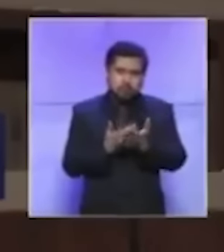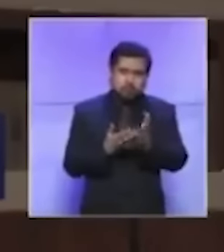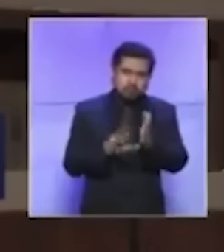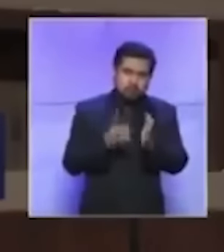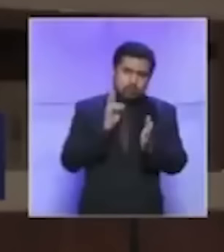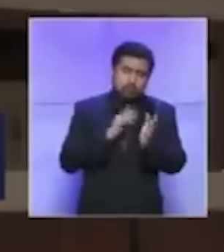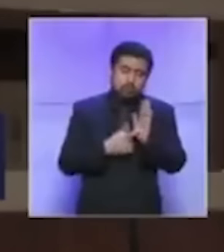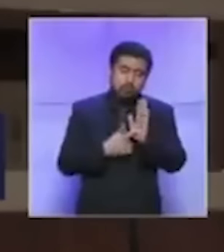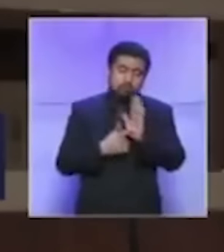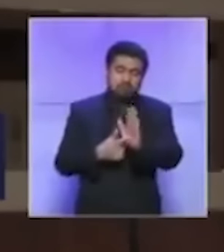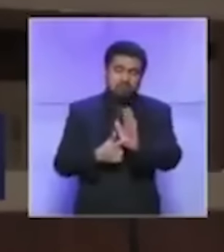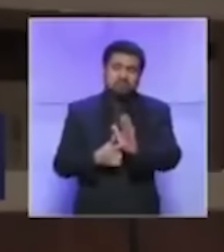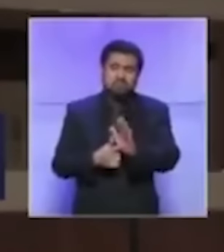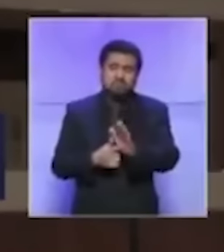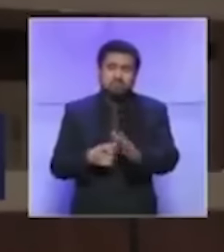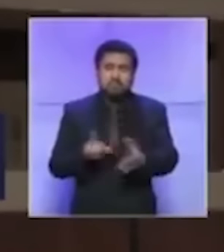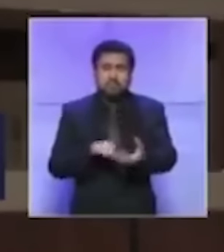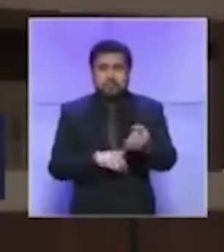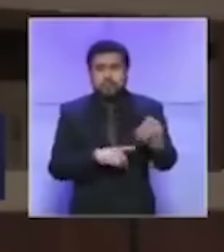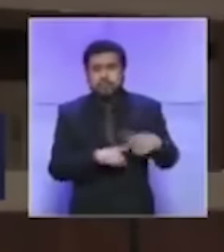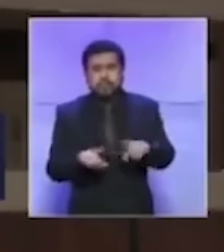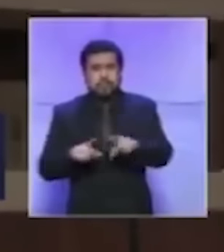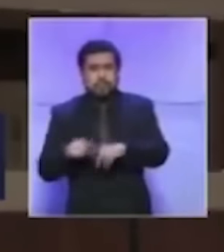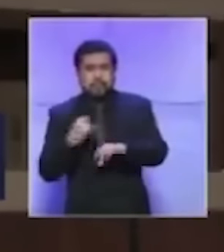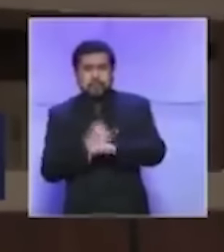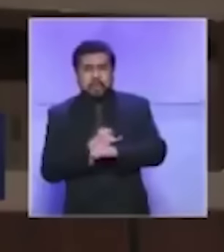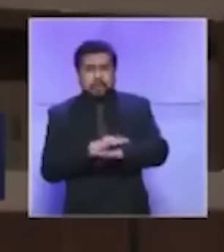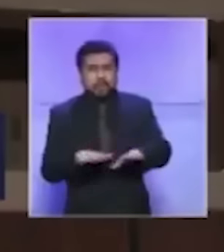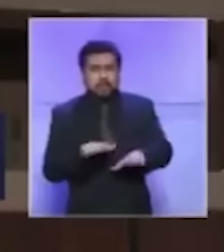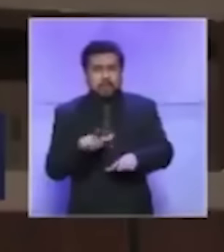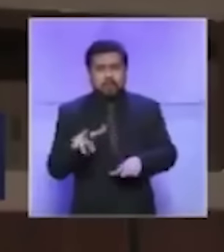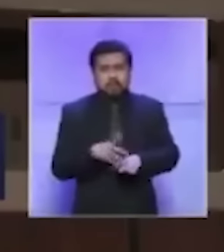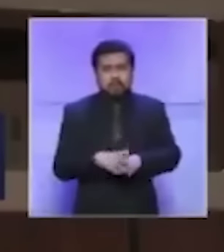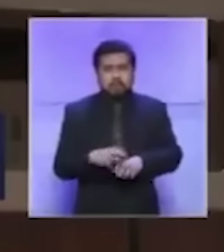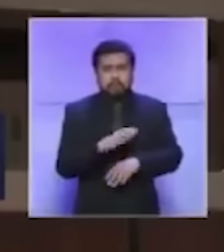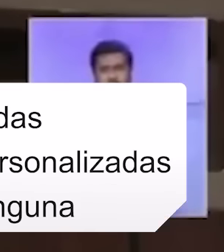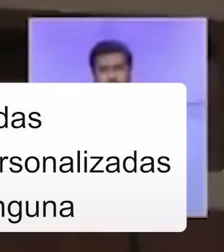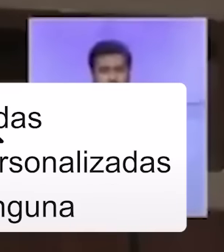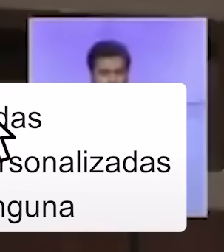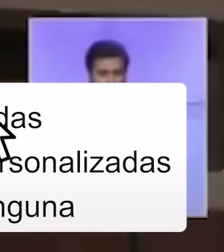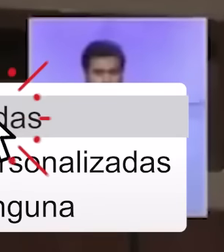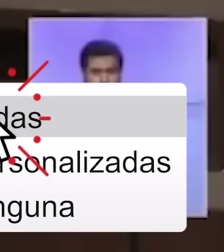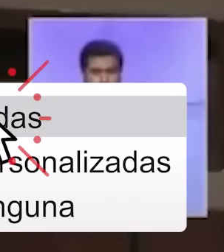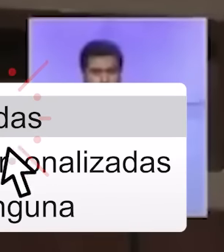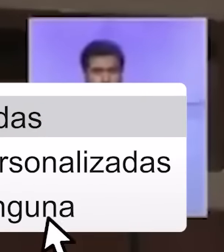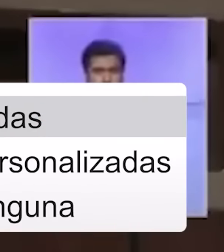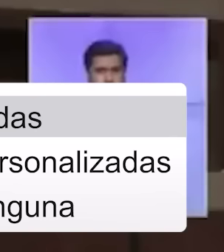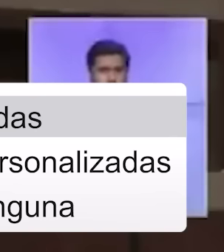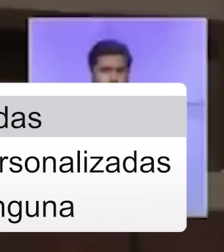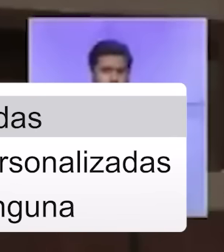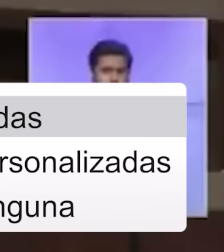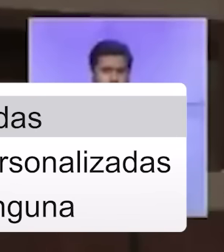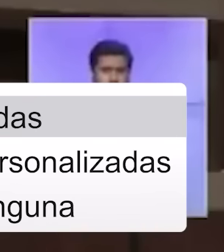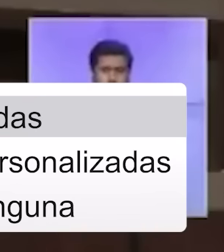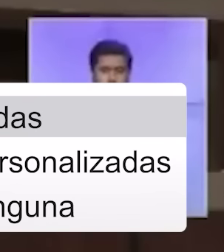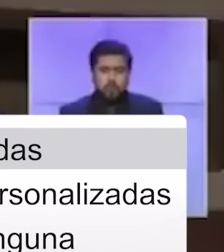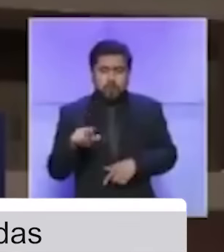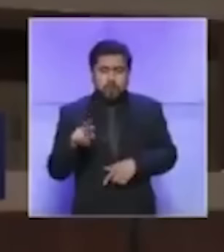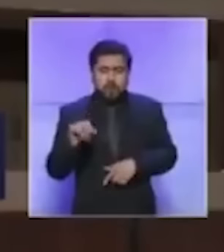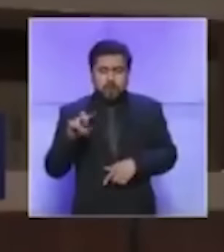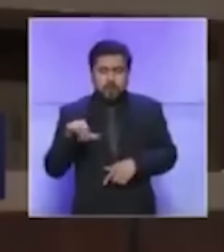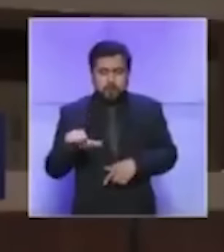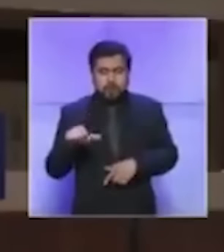pública consistente en el o los informes que emita la precandidata Morena y documental pública